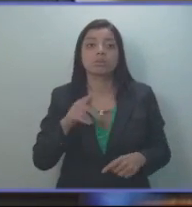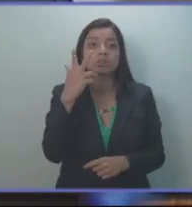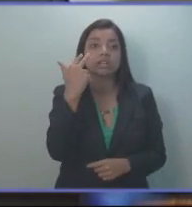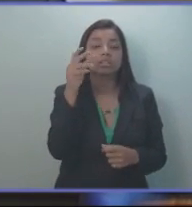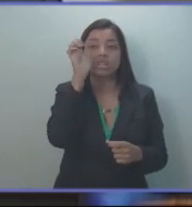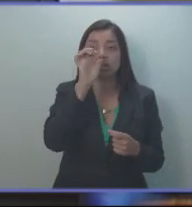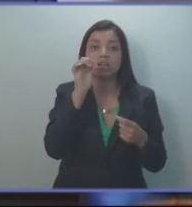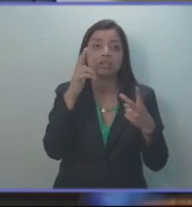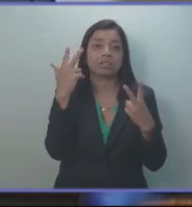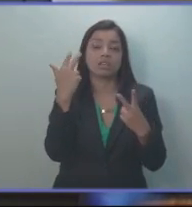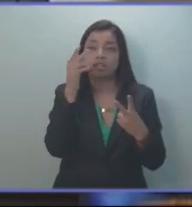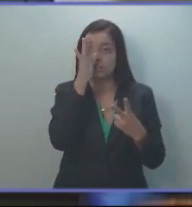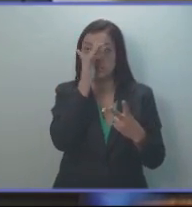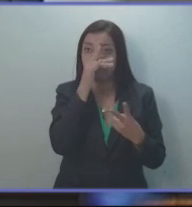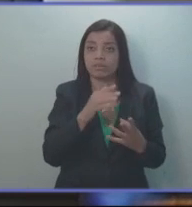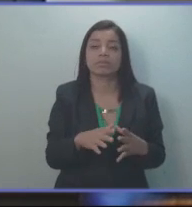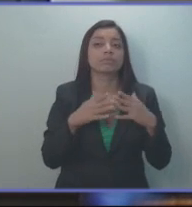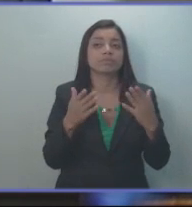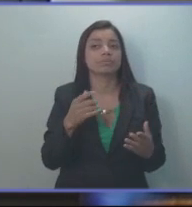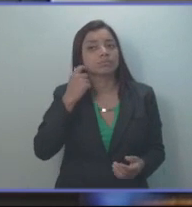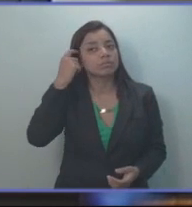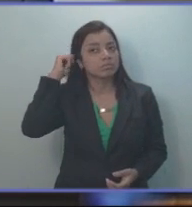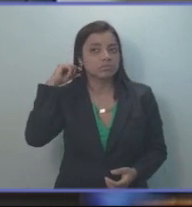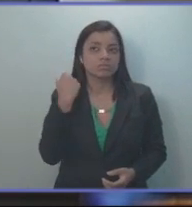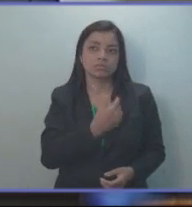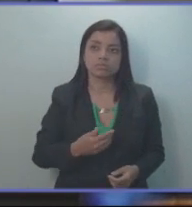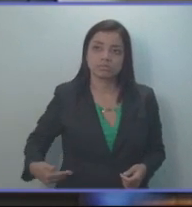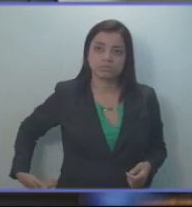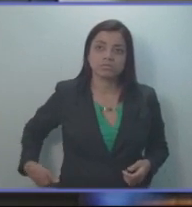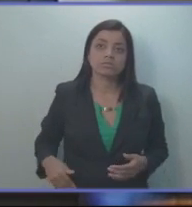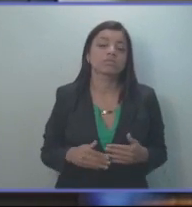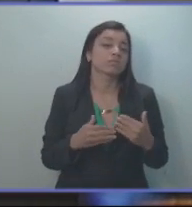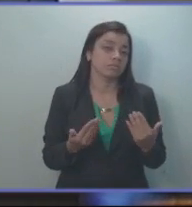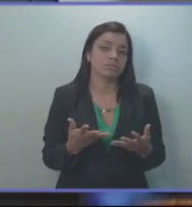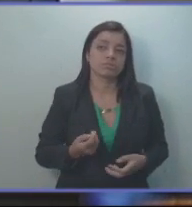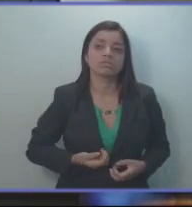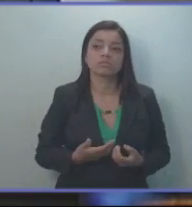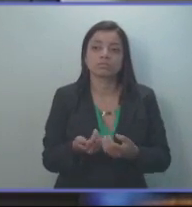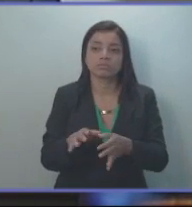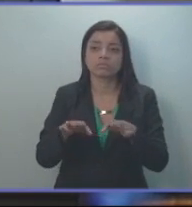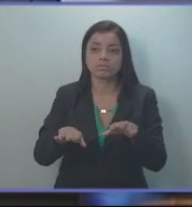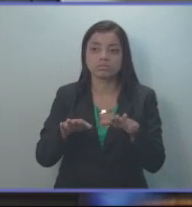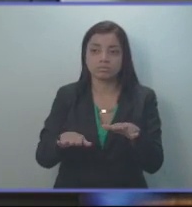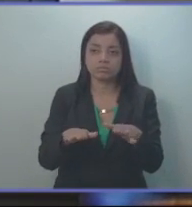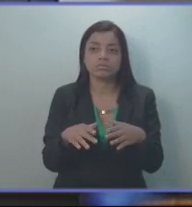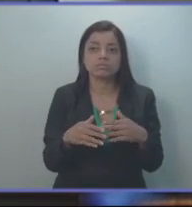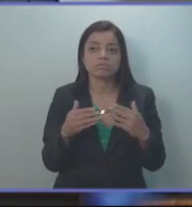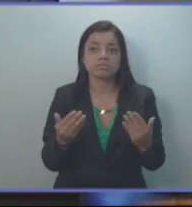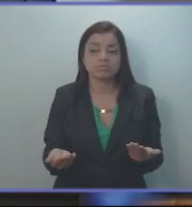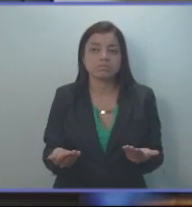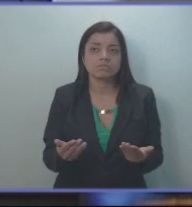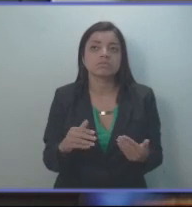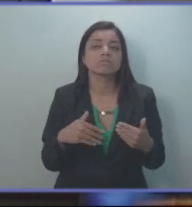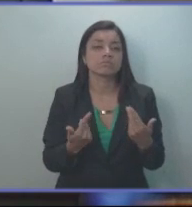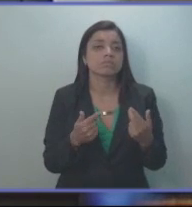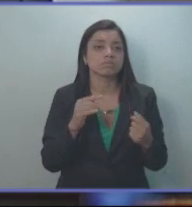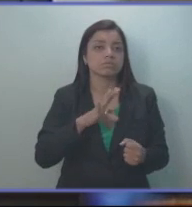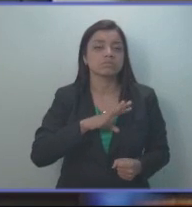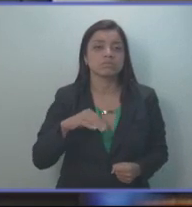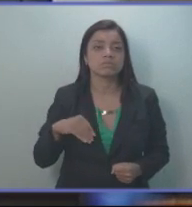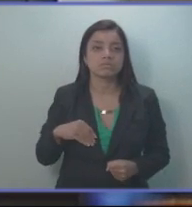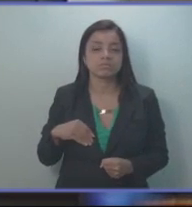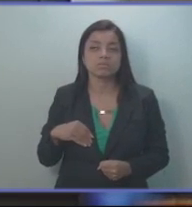13 de febrero. De manera tal, presidente, que agradecemos infinitamente el respaldo para estas